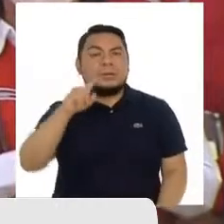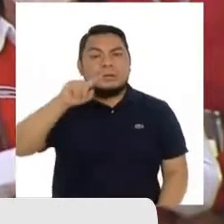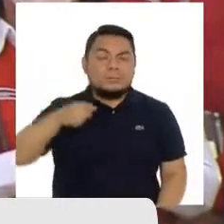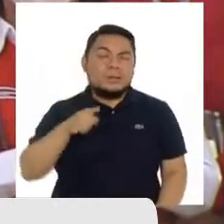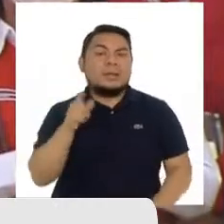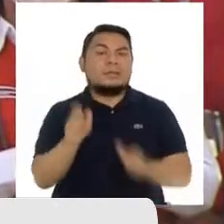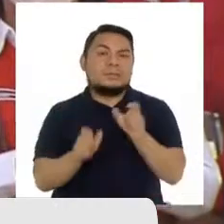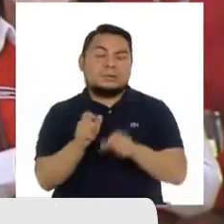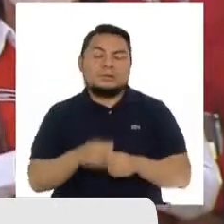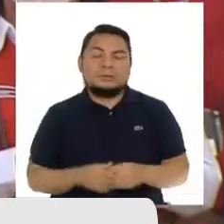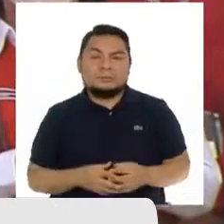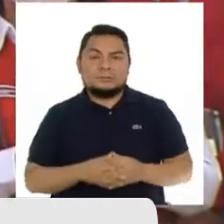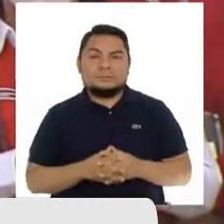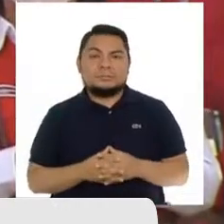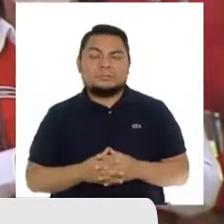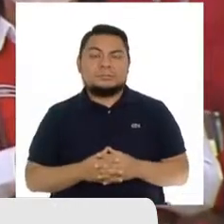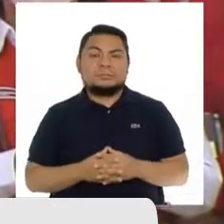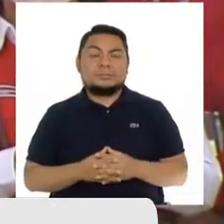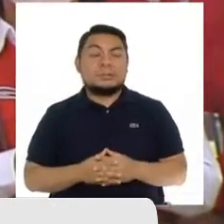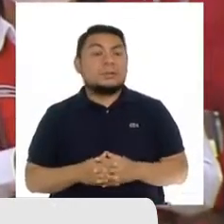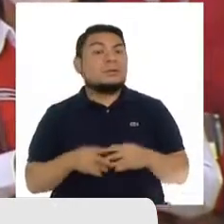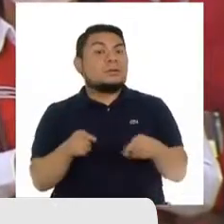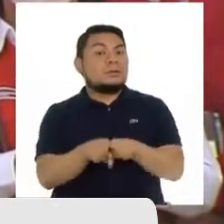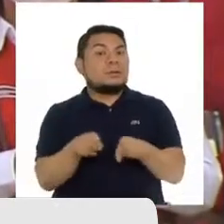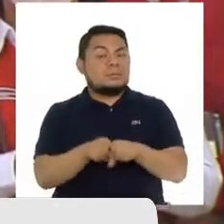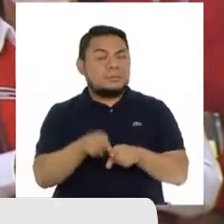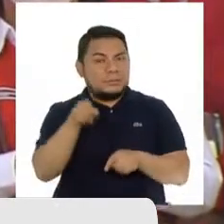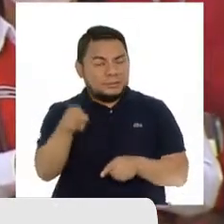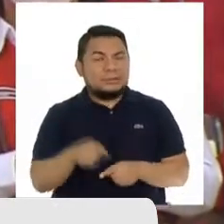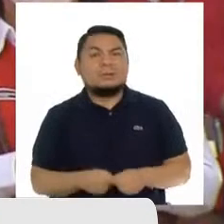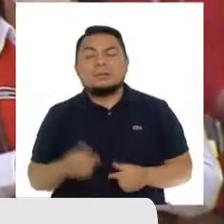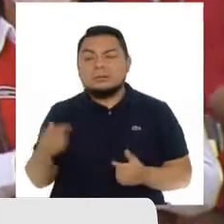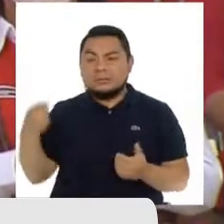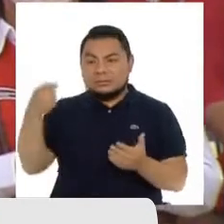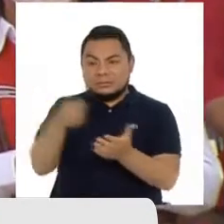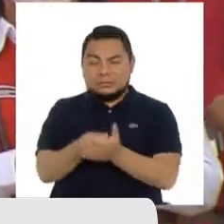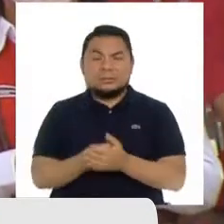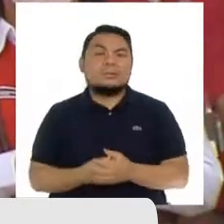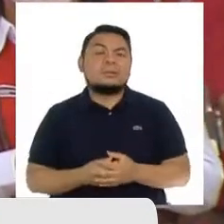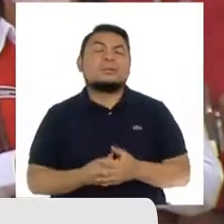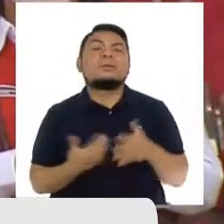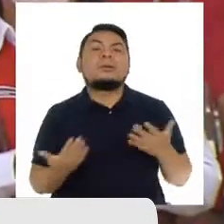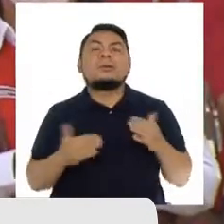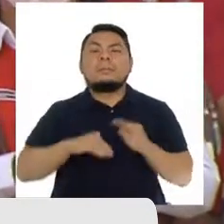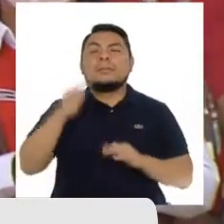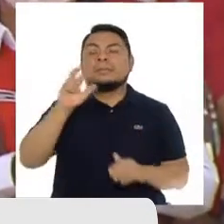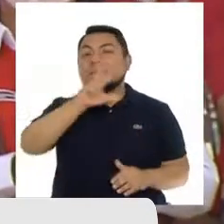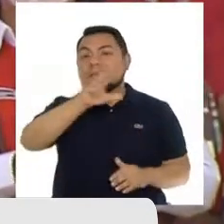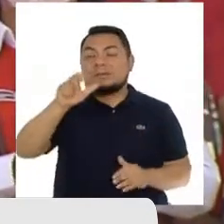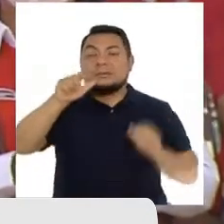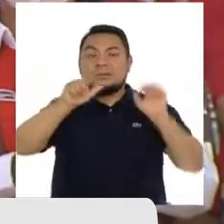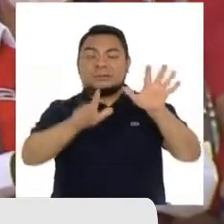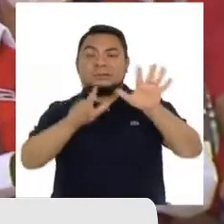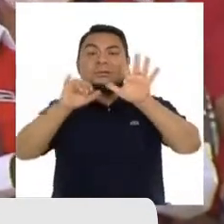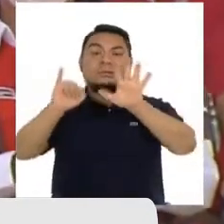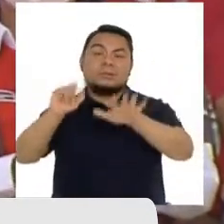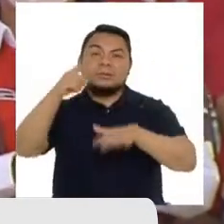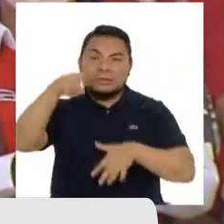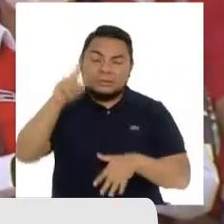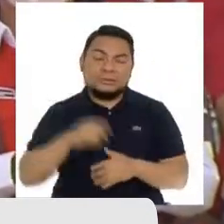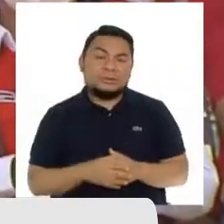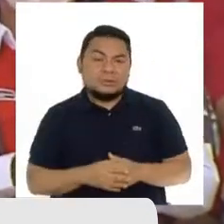habitantes asimismo transferimos más de 376 millones